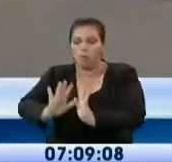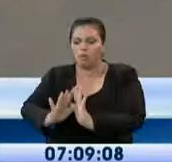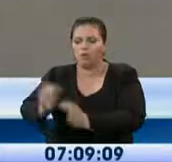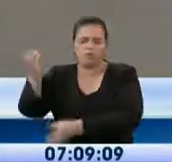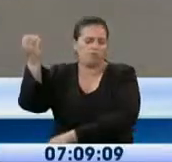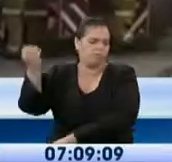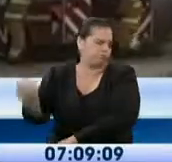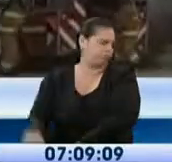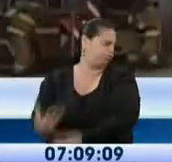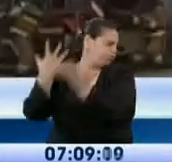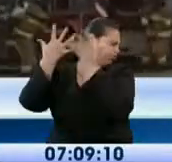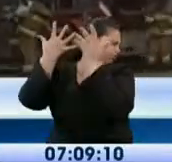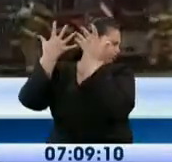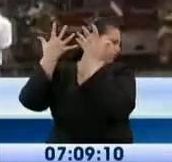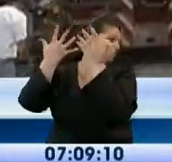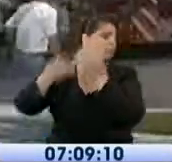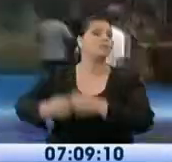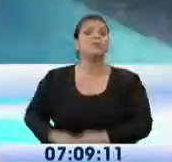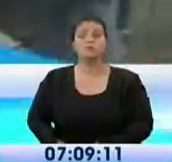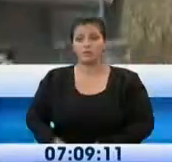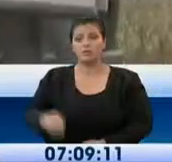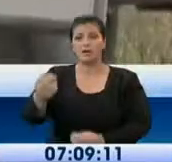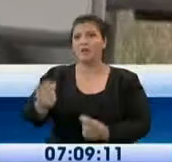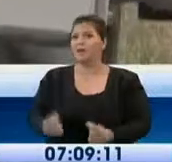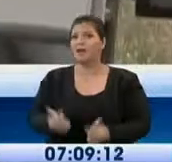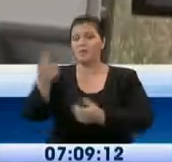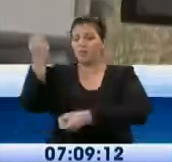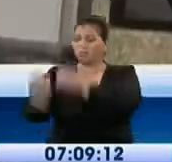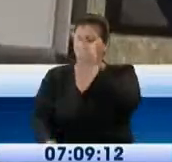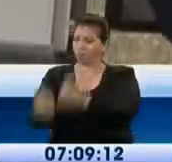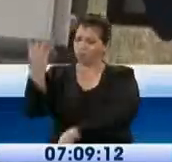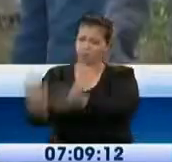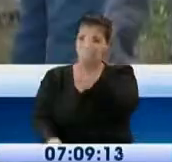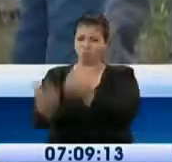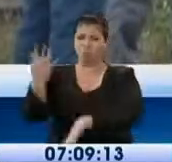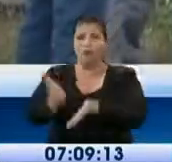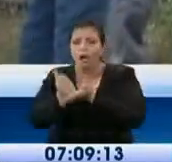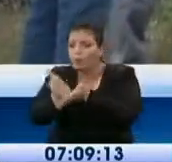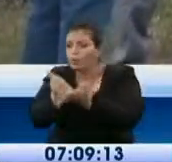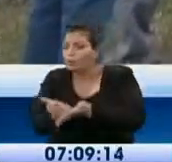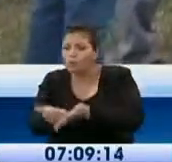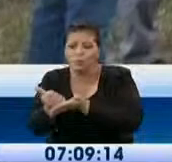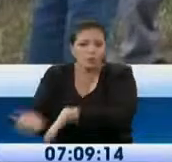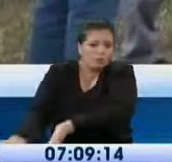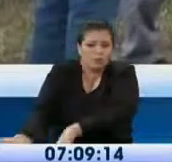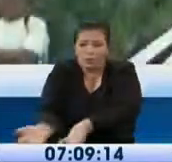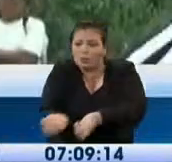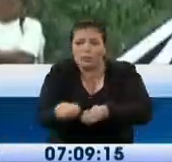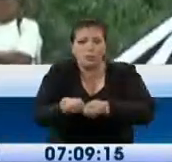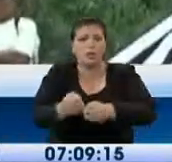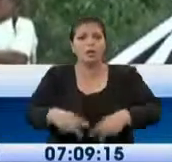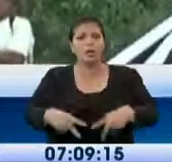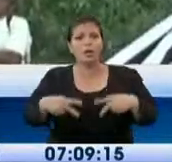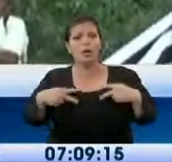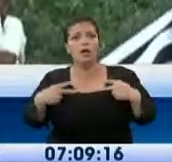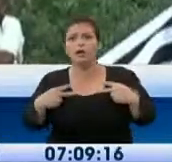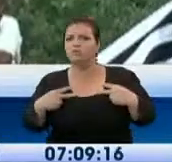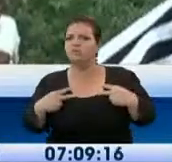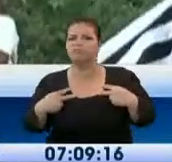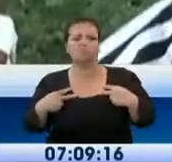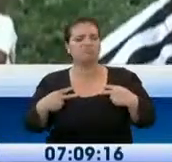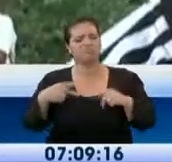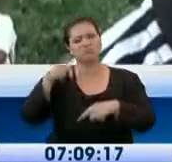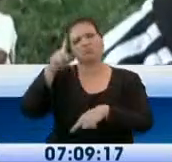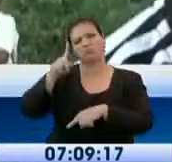testigos, el fuego se propagó rápidamente y fue imposible salvar a Luis, aunque él pedía que lo ayudaran. Gritó dos veces, sacó la